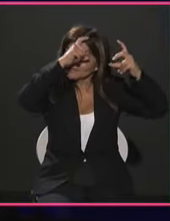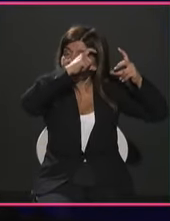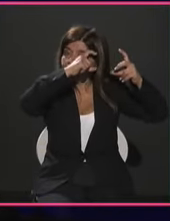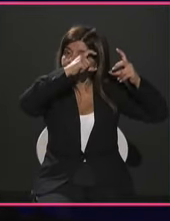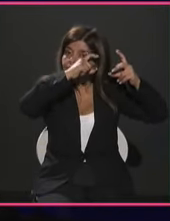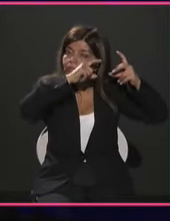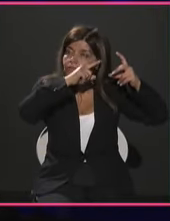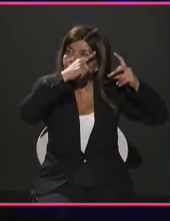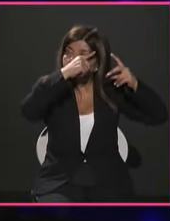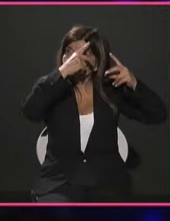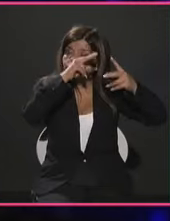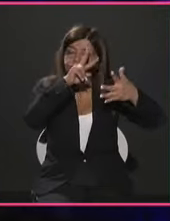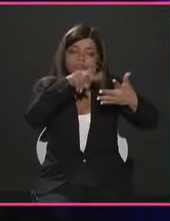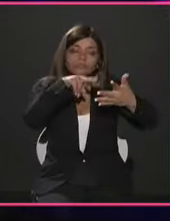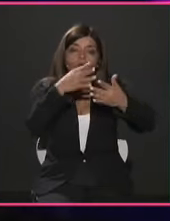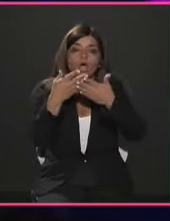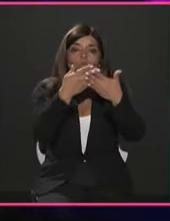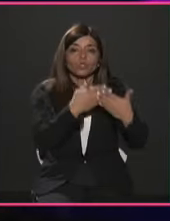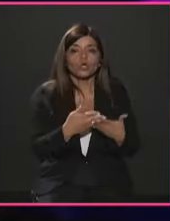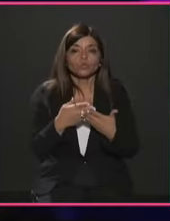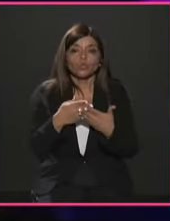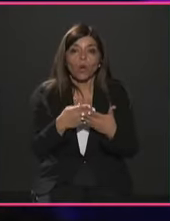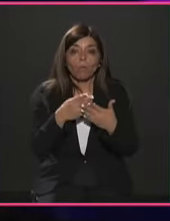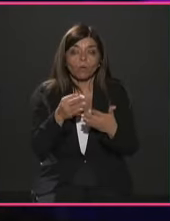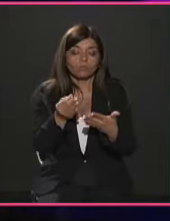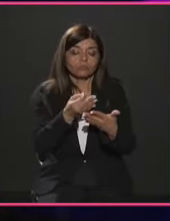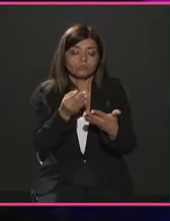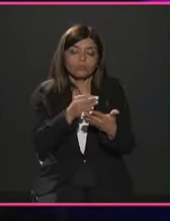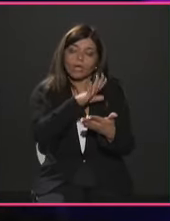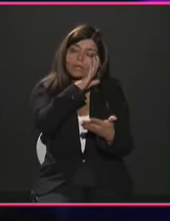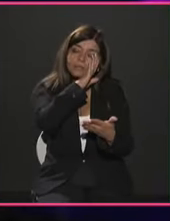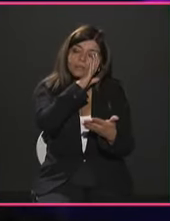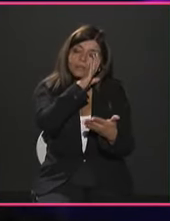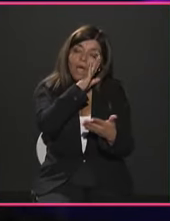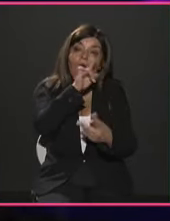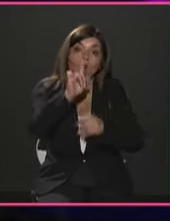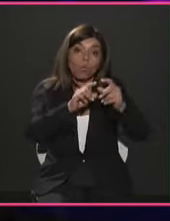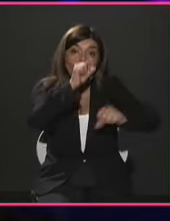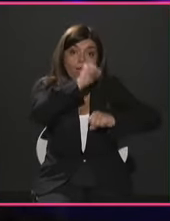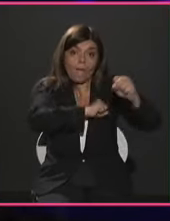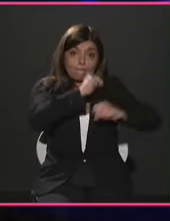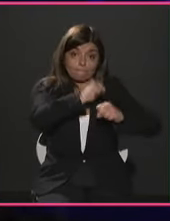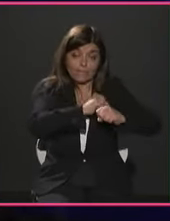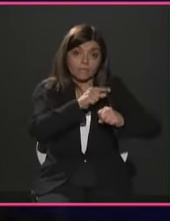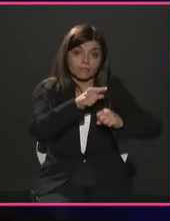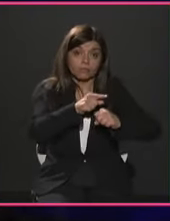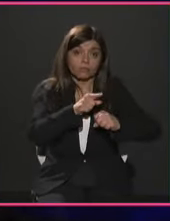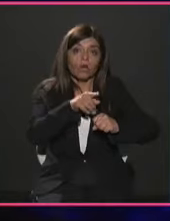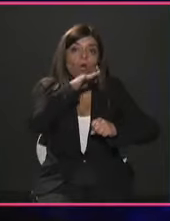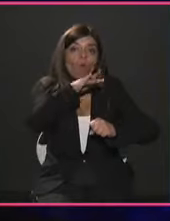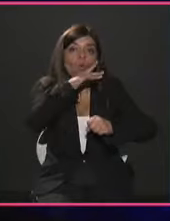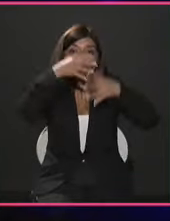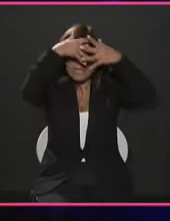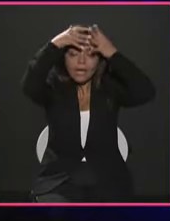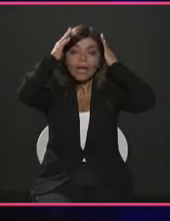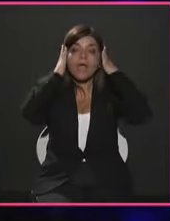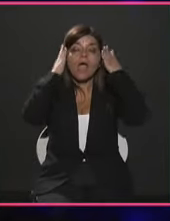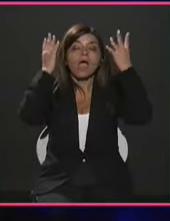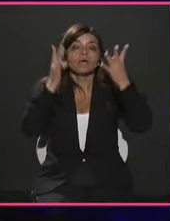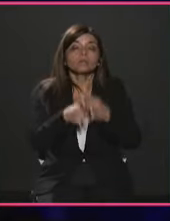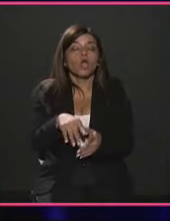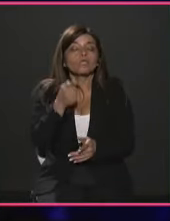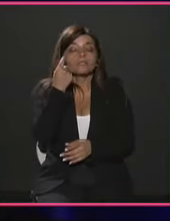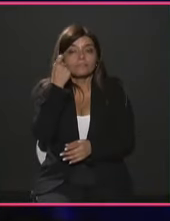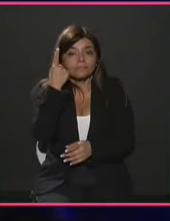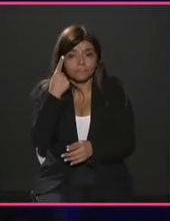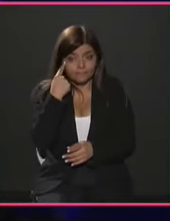dormido o no deo alerta hay y empresas en Estados Unidos que lo están forzando a usar esto porque quieren saber si el